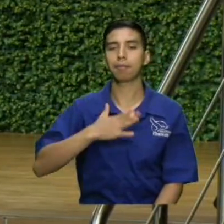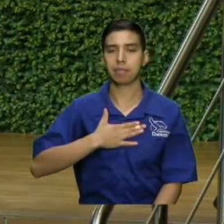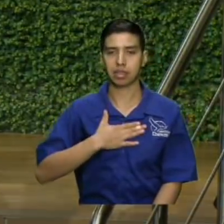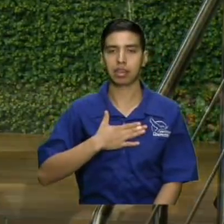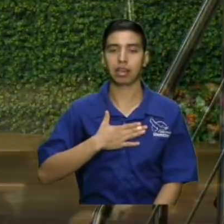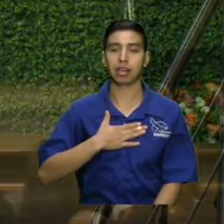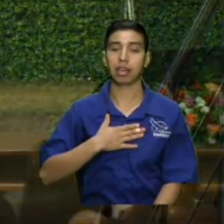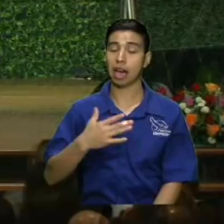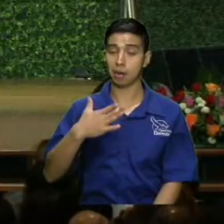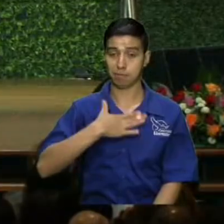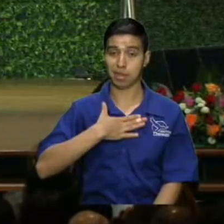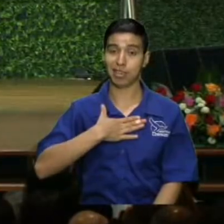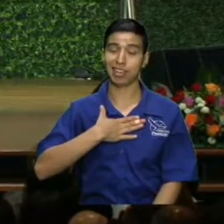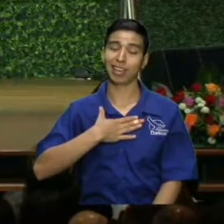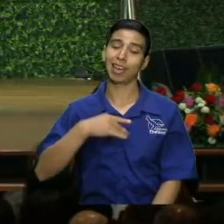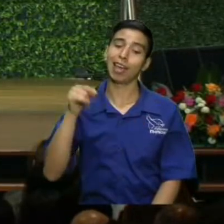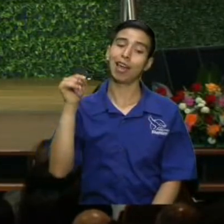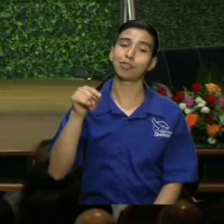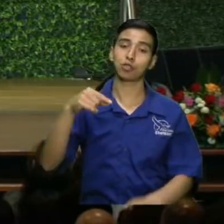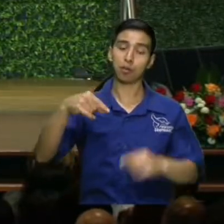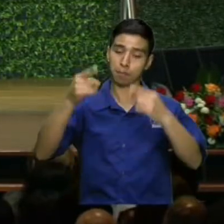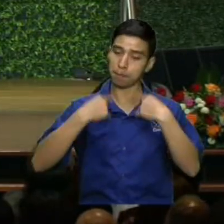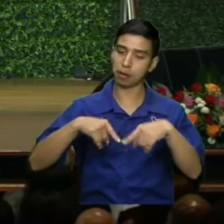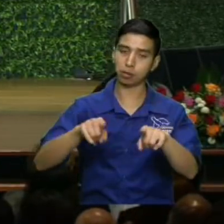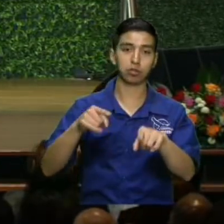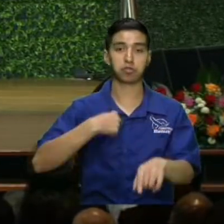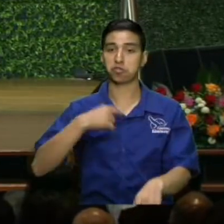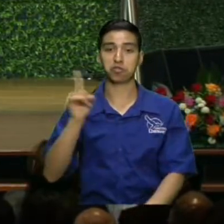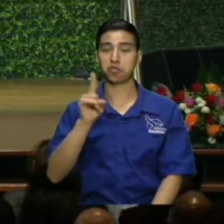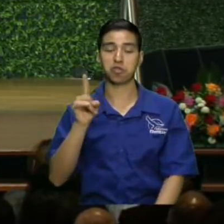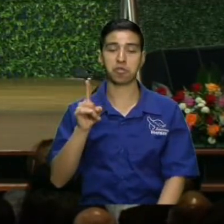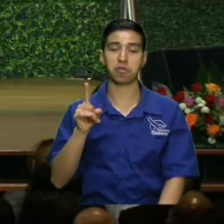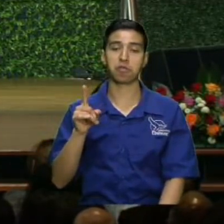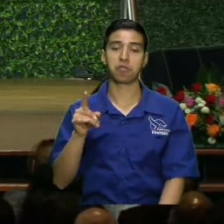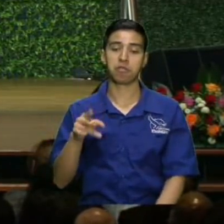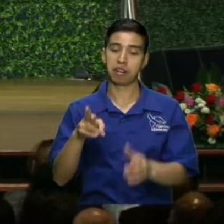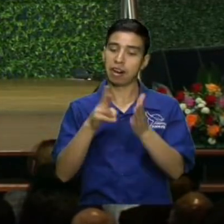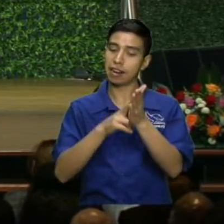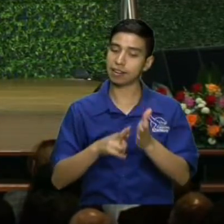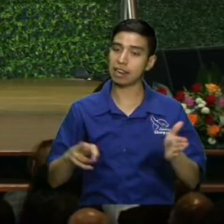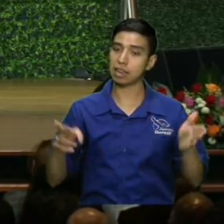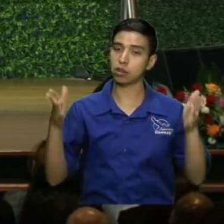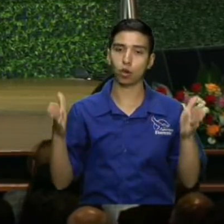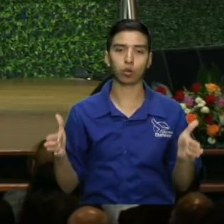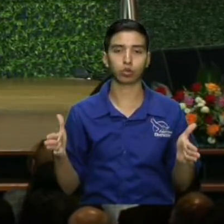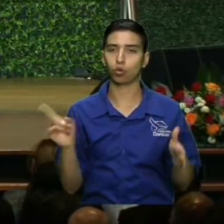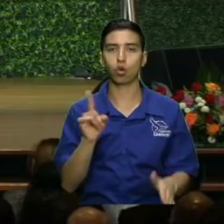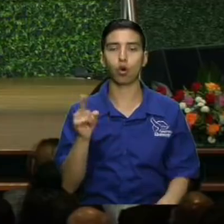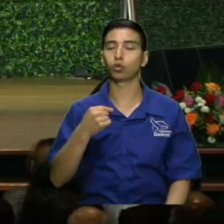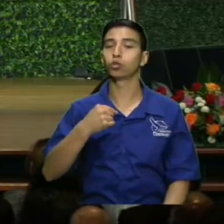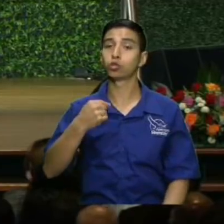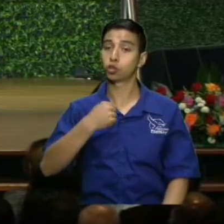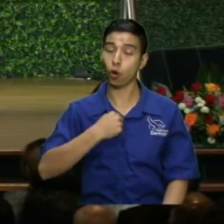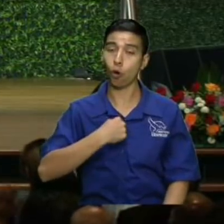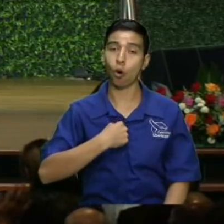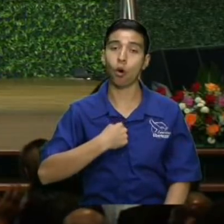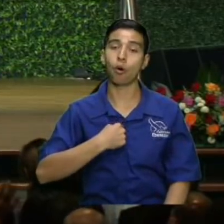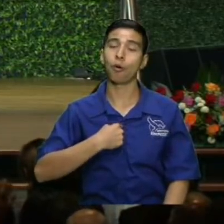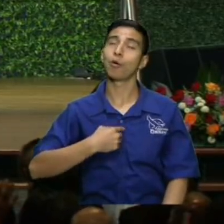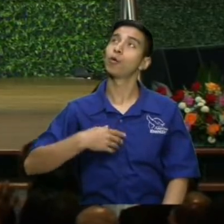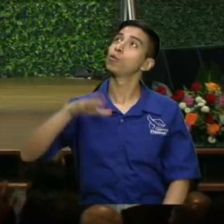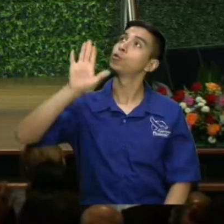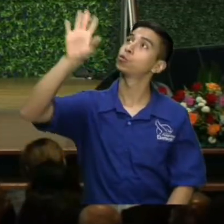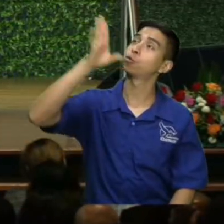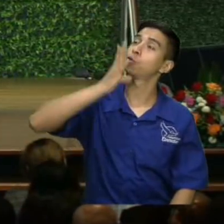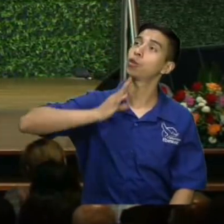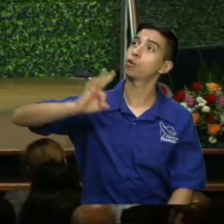Entonces yo no me volví religioso, sino que simple y sencillamente me volví hijo de Dios por haberlo recibido a